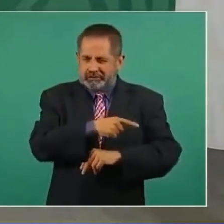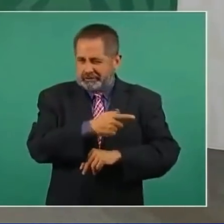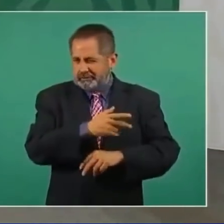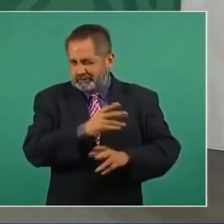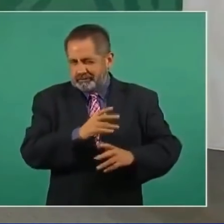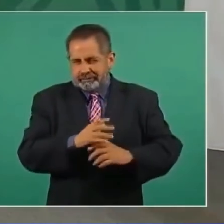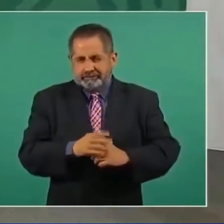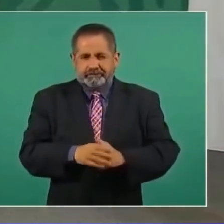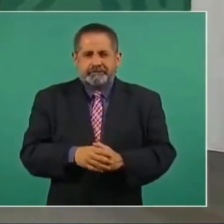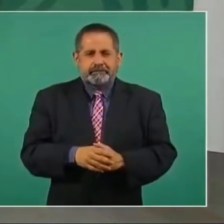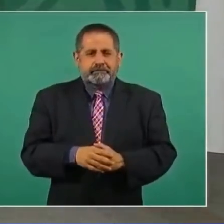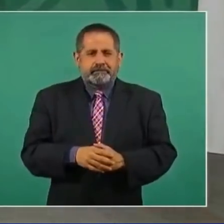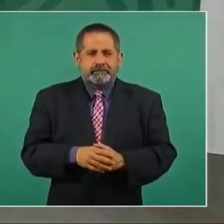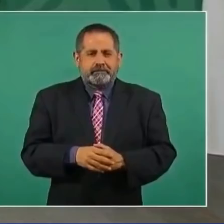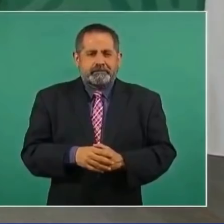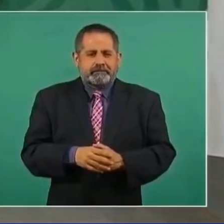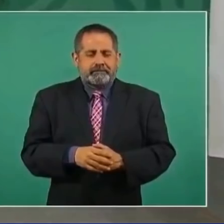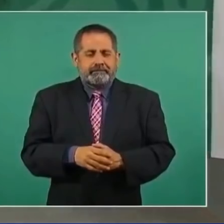porque